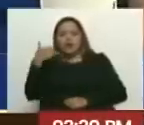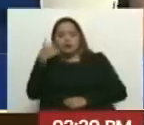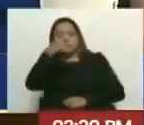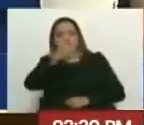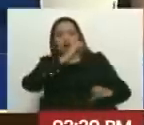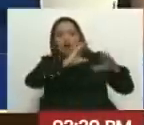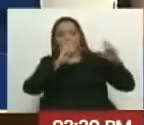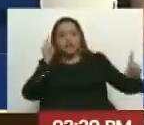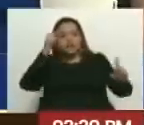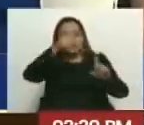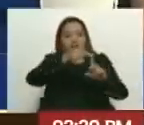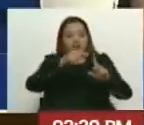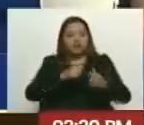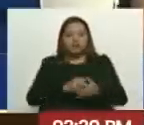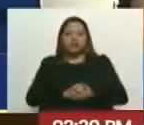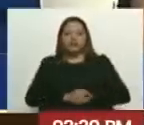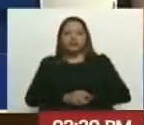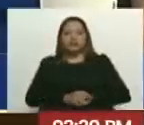directa,